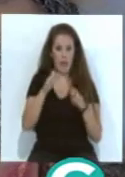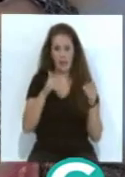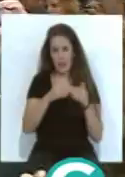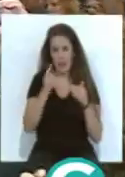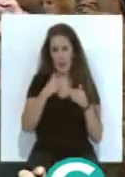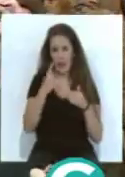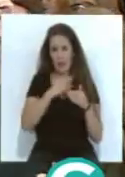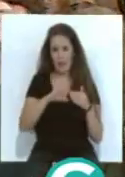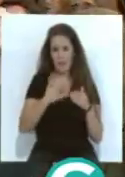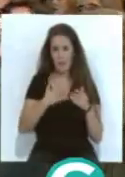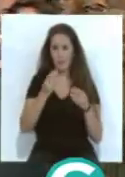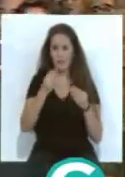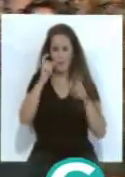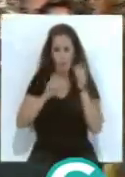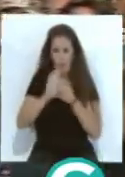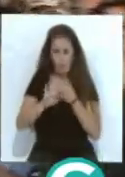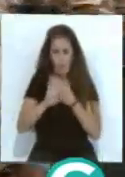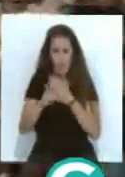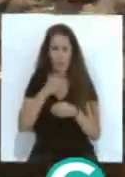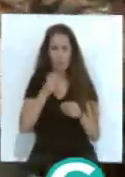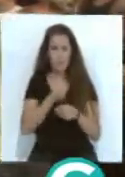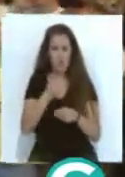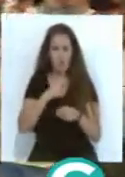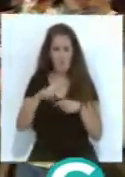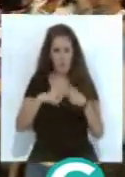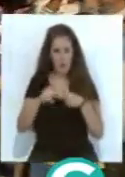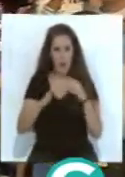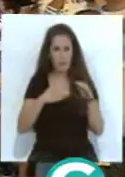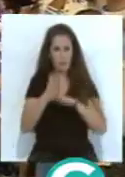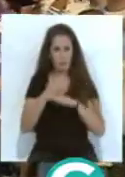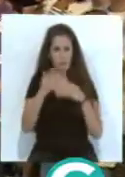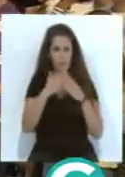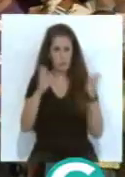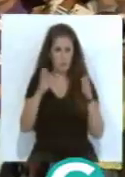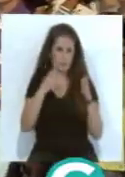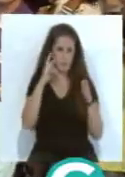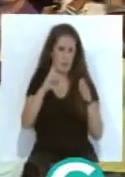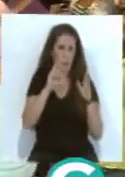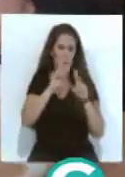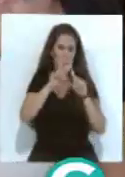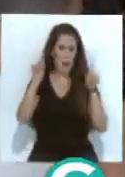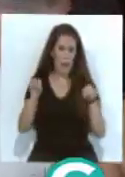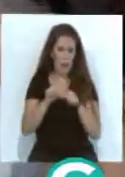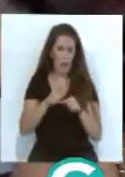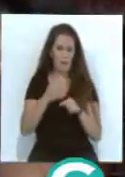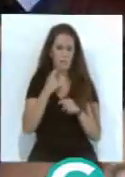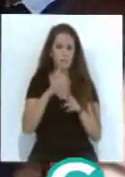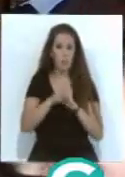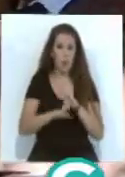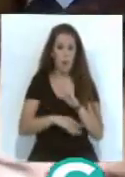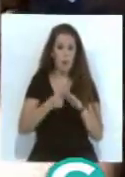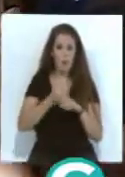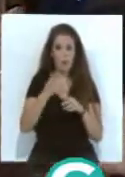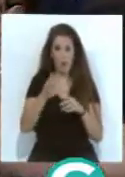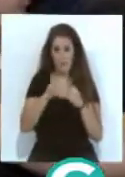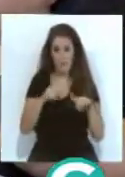gaditano. Numerosos vecinos, su chirigota, sus familiares asistieron al descubrimiento de esta placa que formaba parte de la programación de la